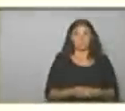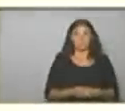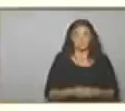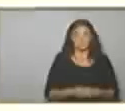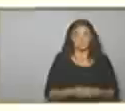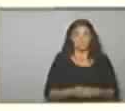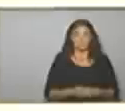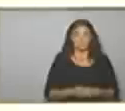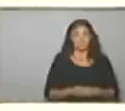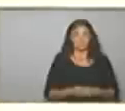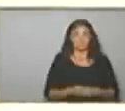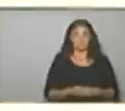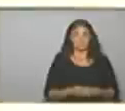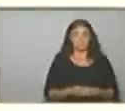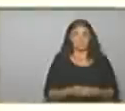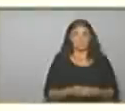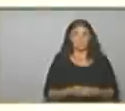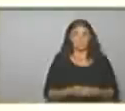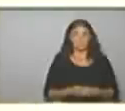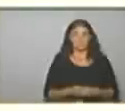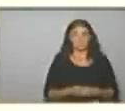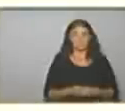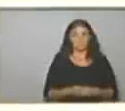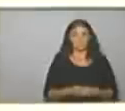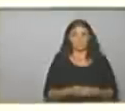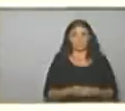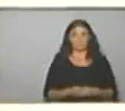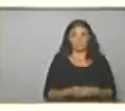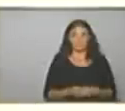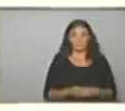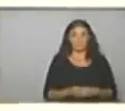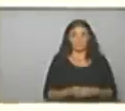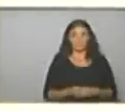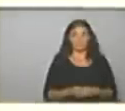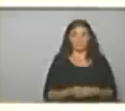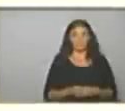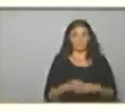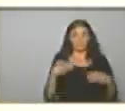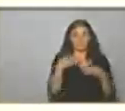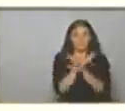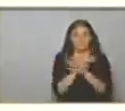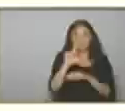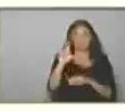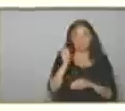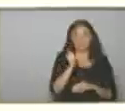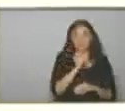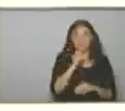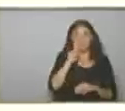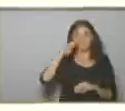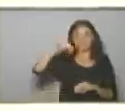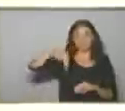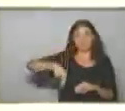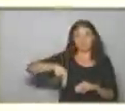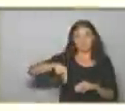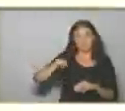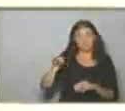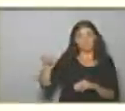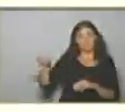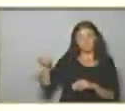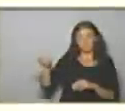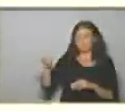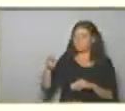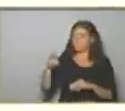liberi, et ab omni privatione securi. El latín siempre supone un ejercicio no fácil, porque nadie sabe